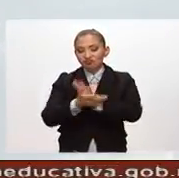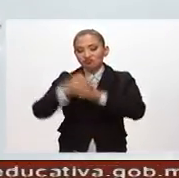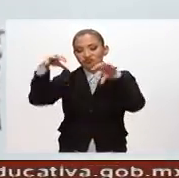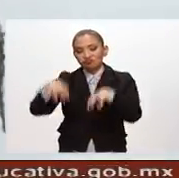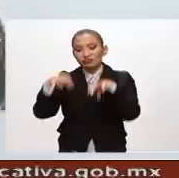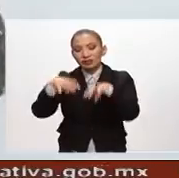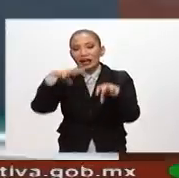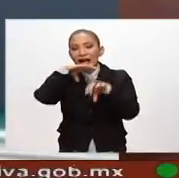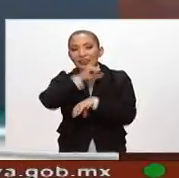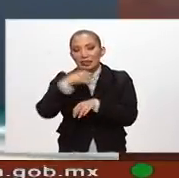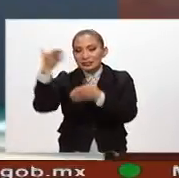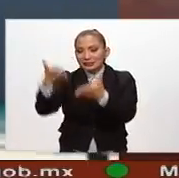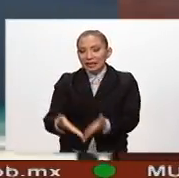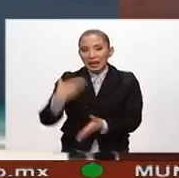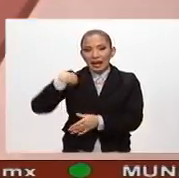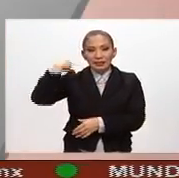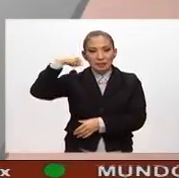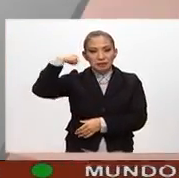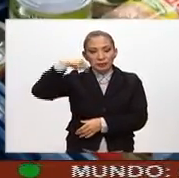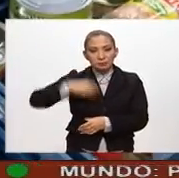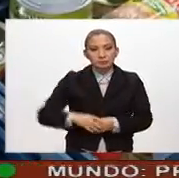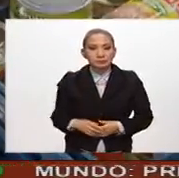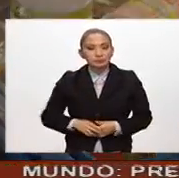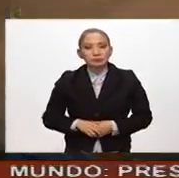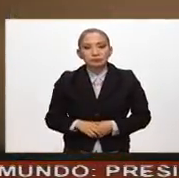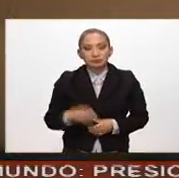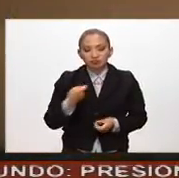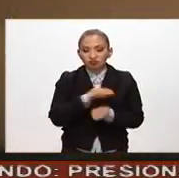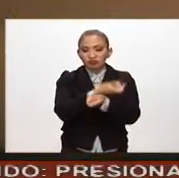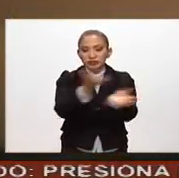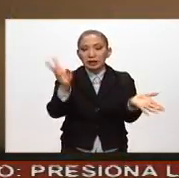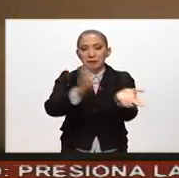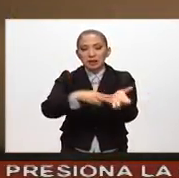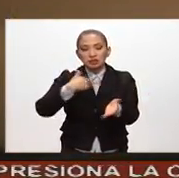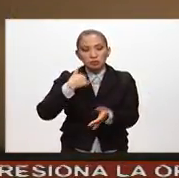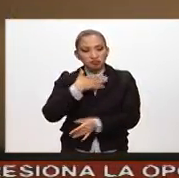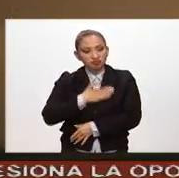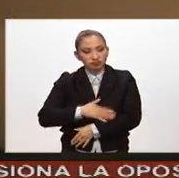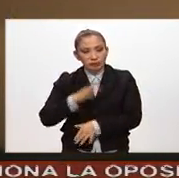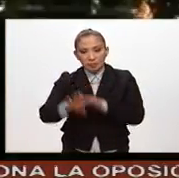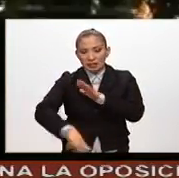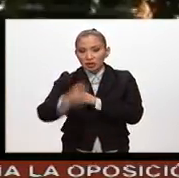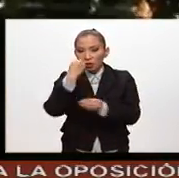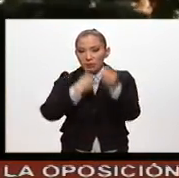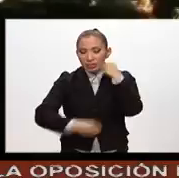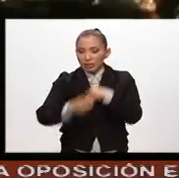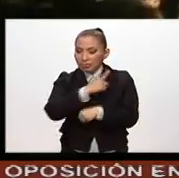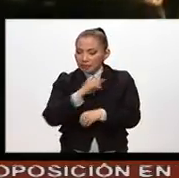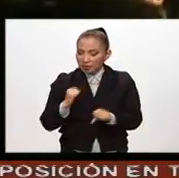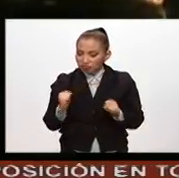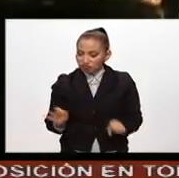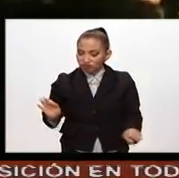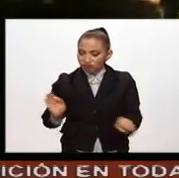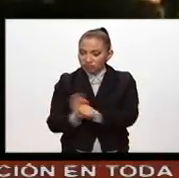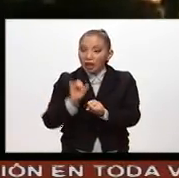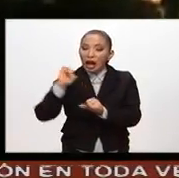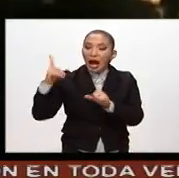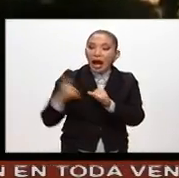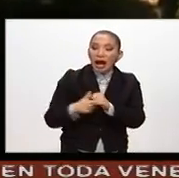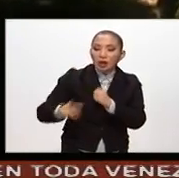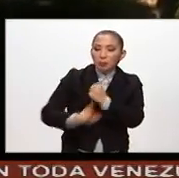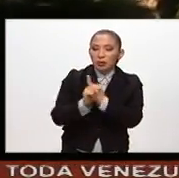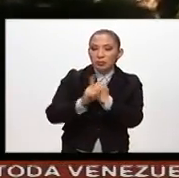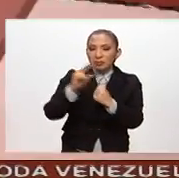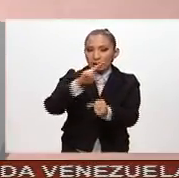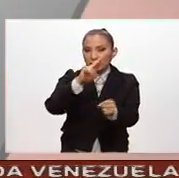tormenta tropical en su entrada por Tabasco. Abasto y precios justos de la canasta básica deben ser garantizados ante cualquier